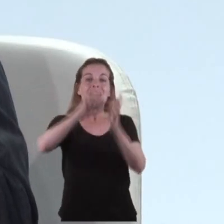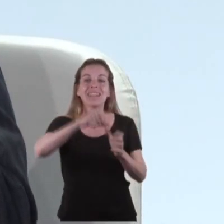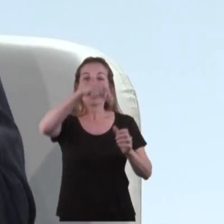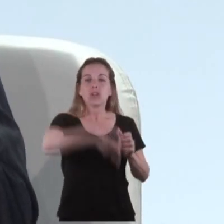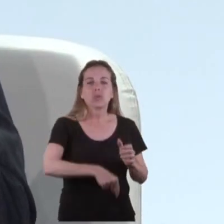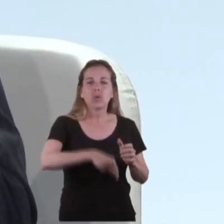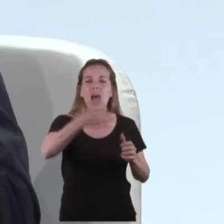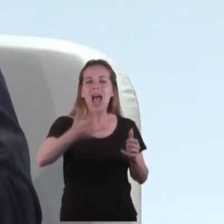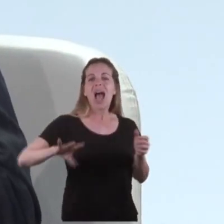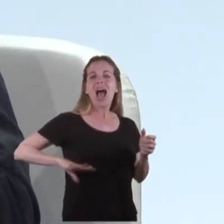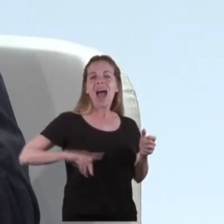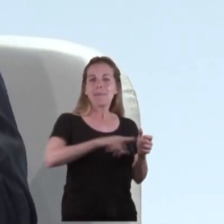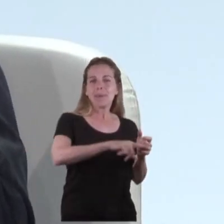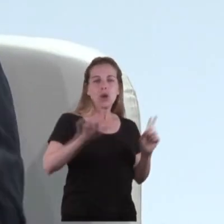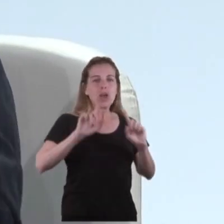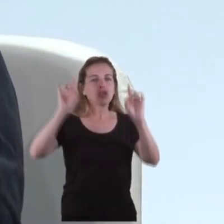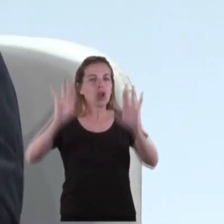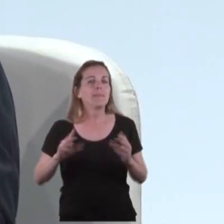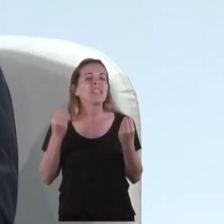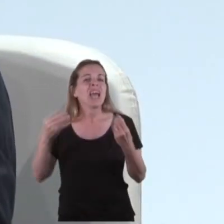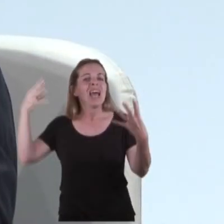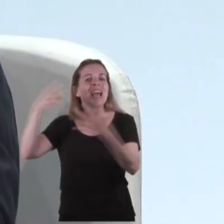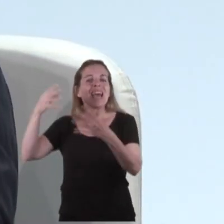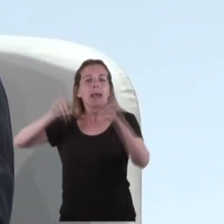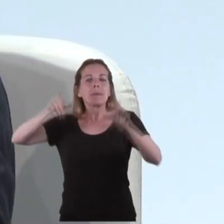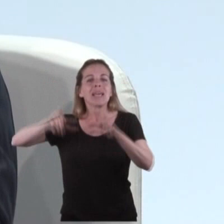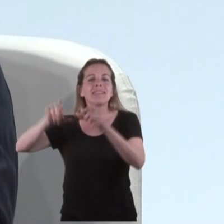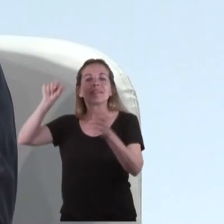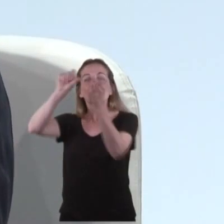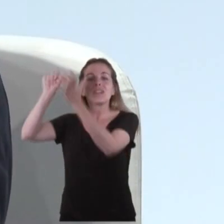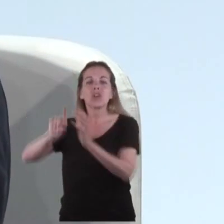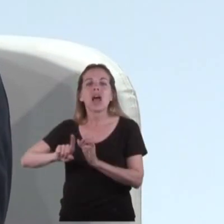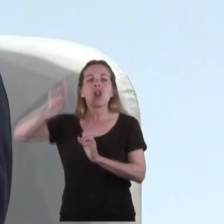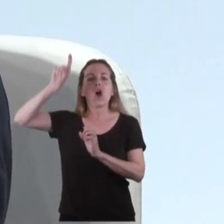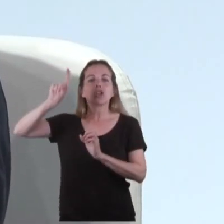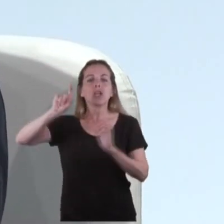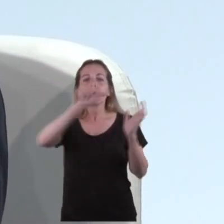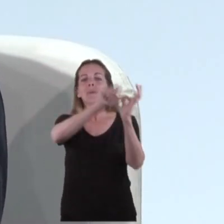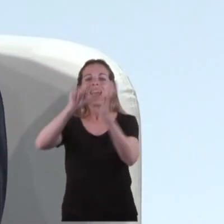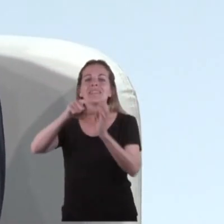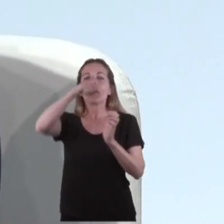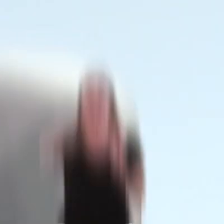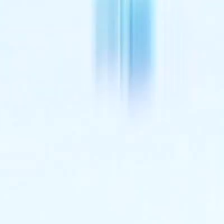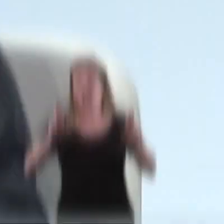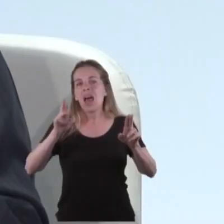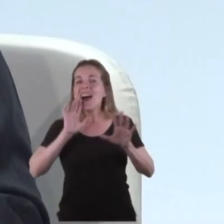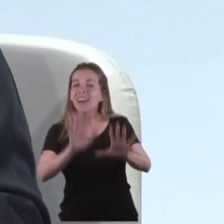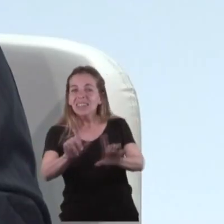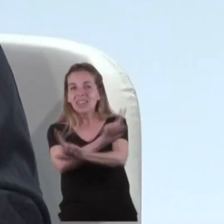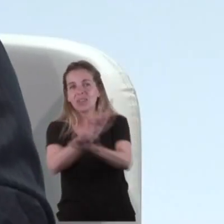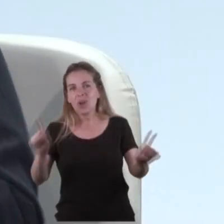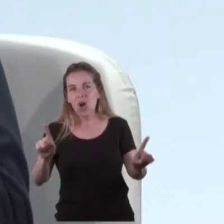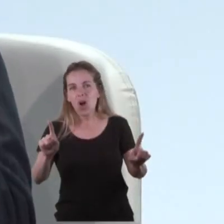la guerra no es una guerra de la gente del Norte es una guerra también de la gente del sur porque los costos de esa guerra lo pagamos nosotros